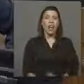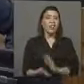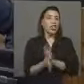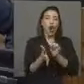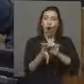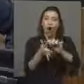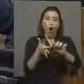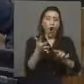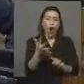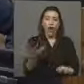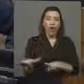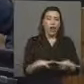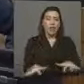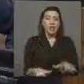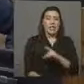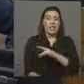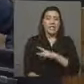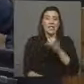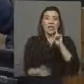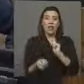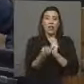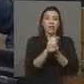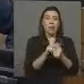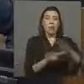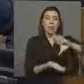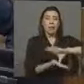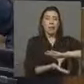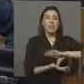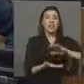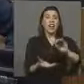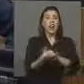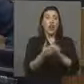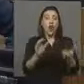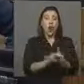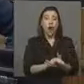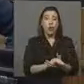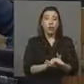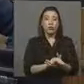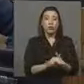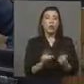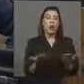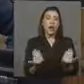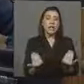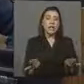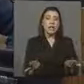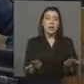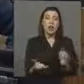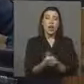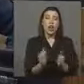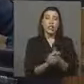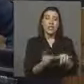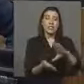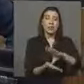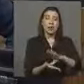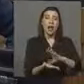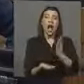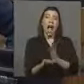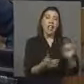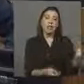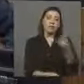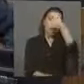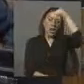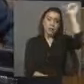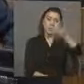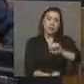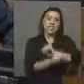todo ámbito. Chile está convirtiéndose en un país en donde las colusiones, por eso es necesario que las colusiones de este país tengan penas de cárcel